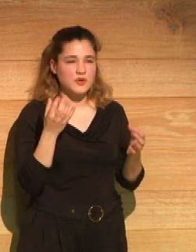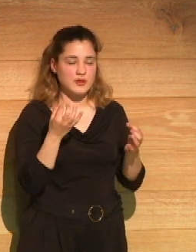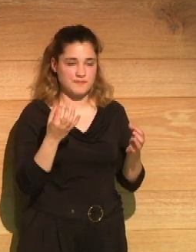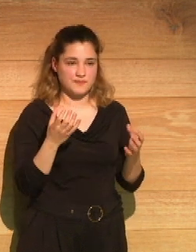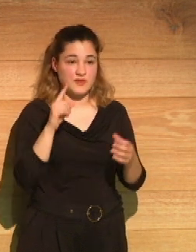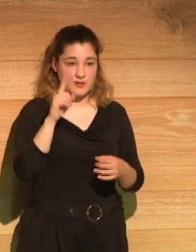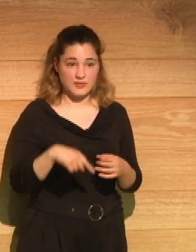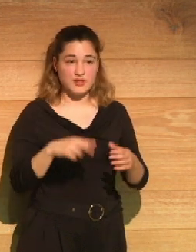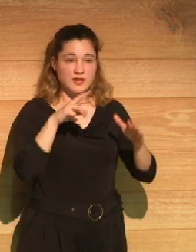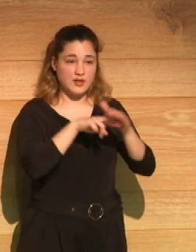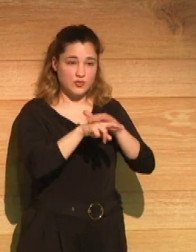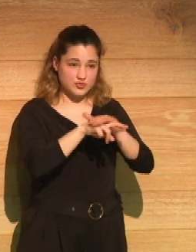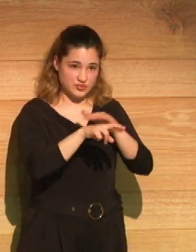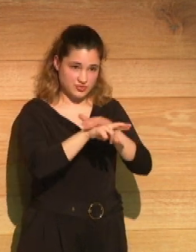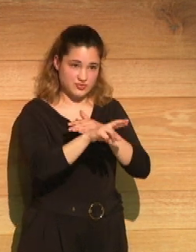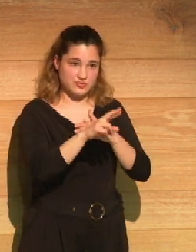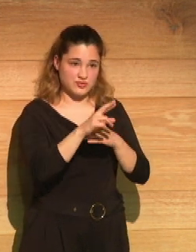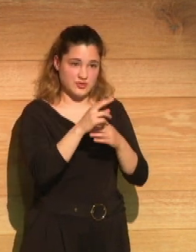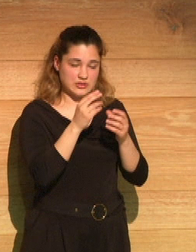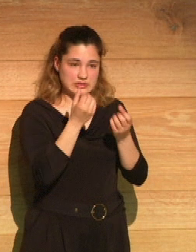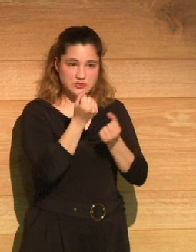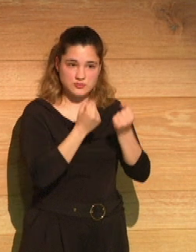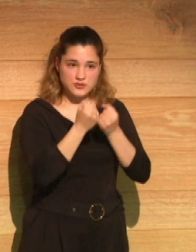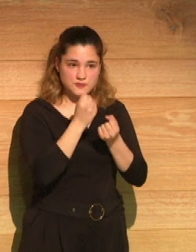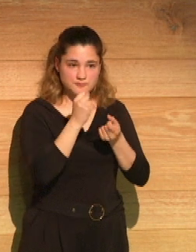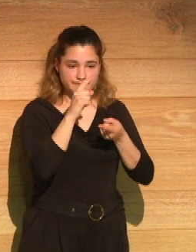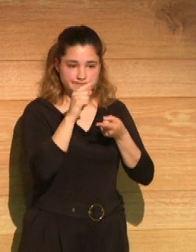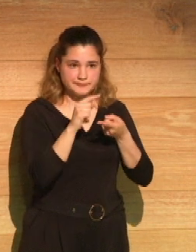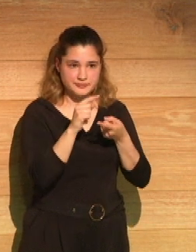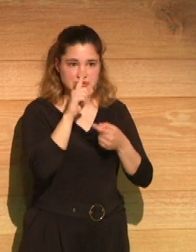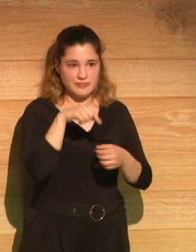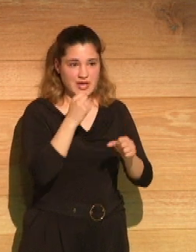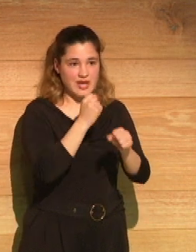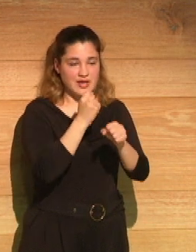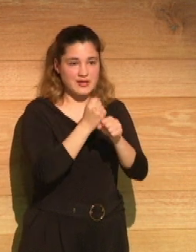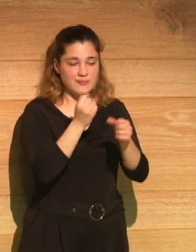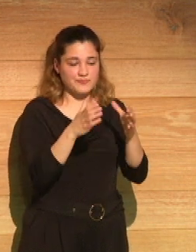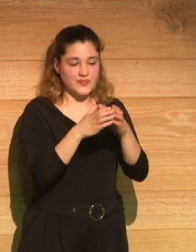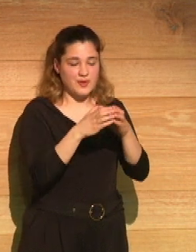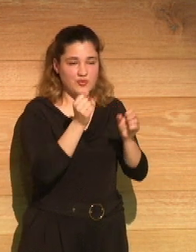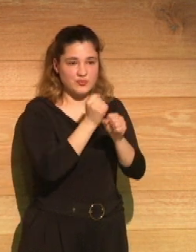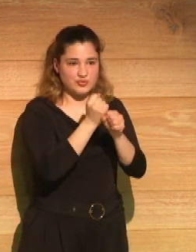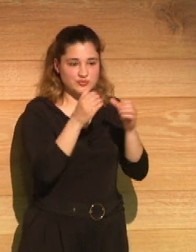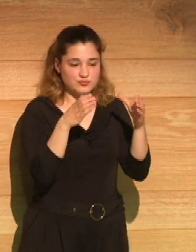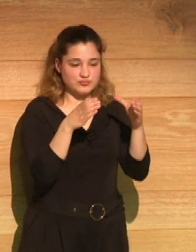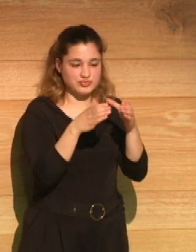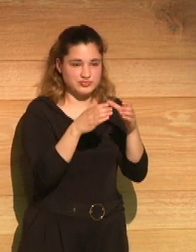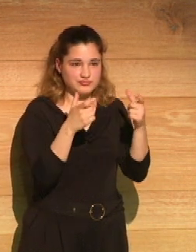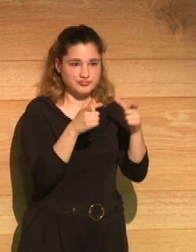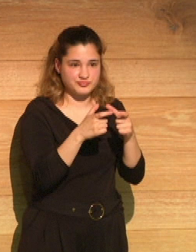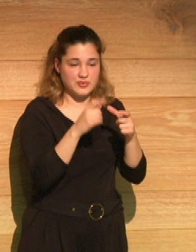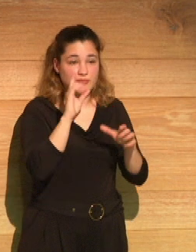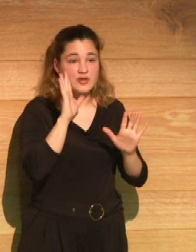también recursos financieros muy limitados, equipos de trabajo reducidos, pero también vemos un